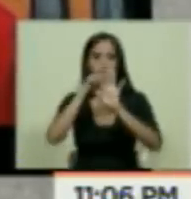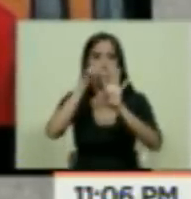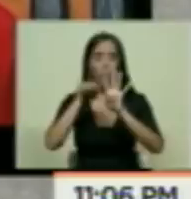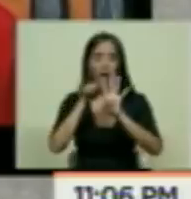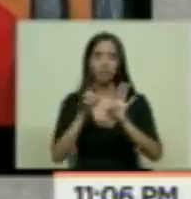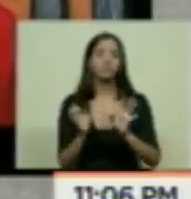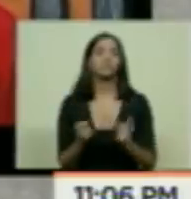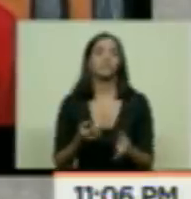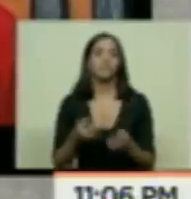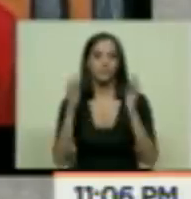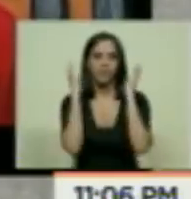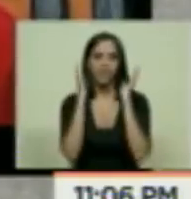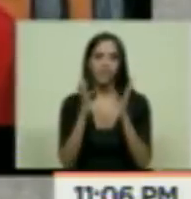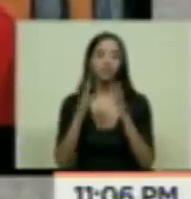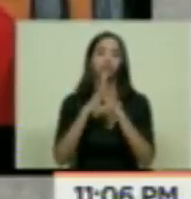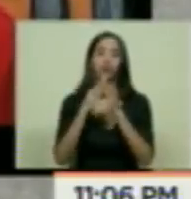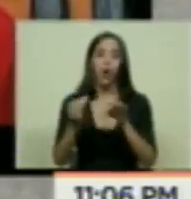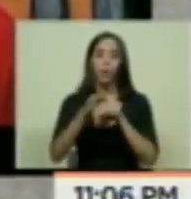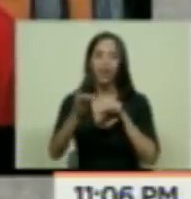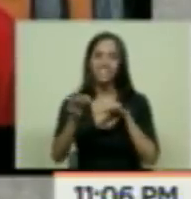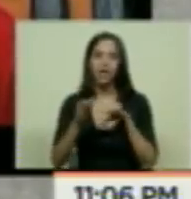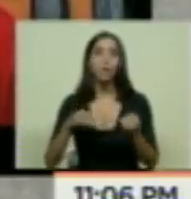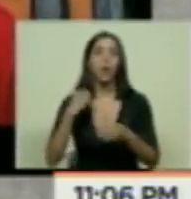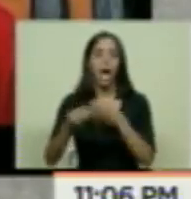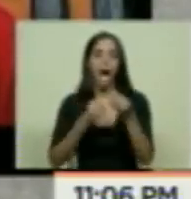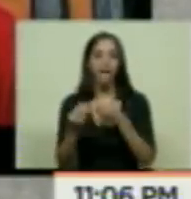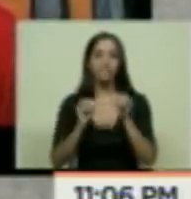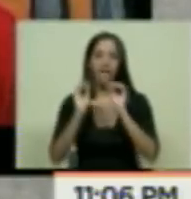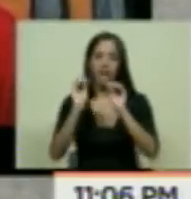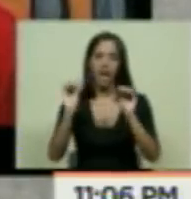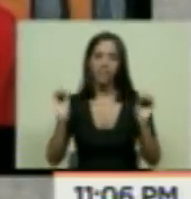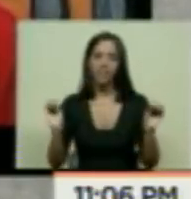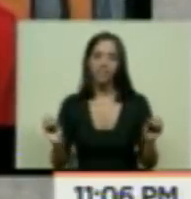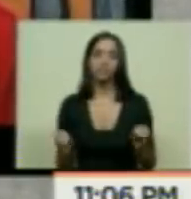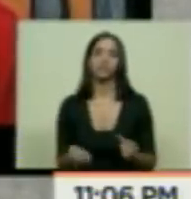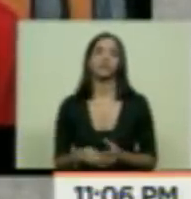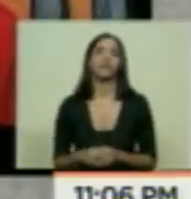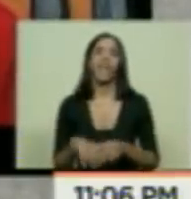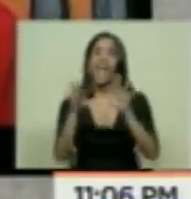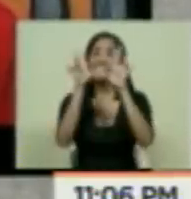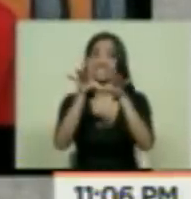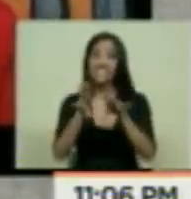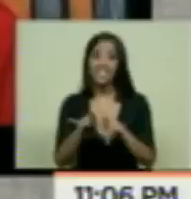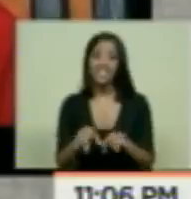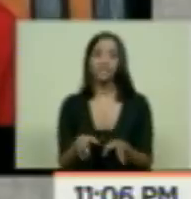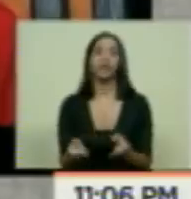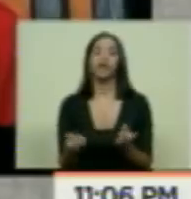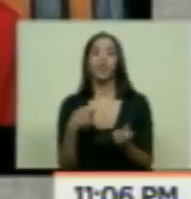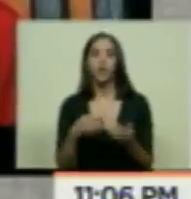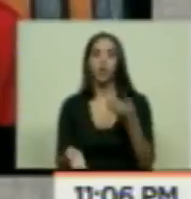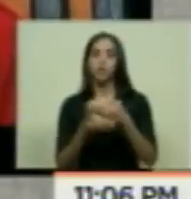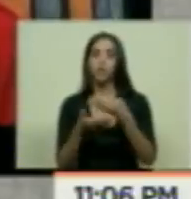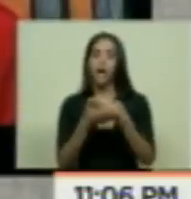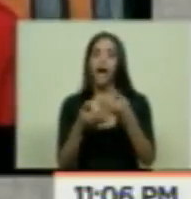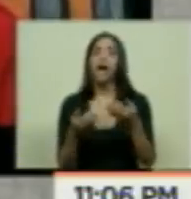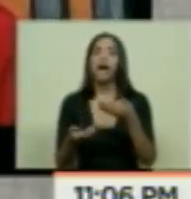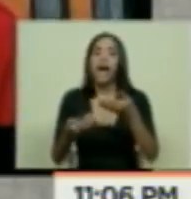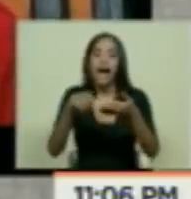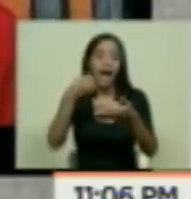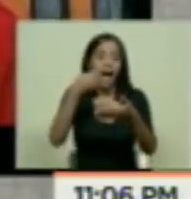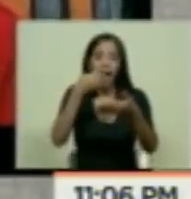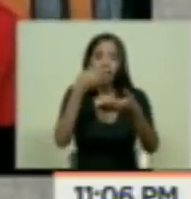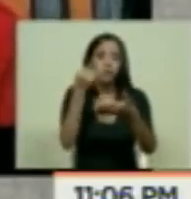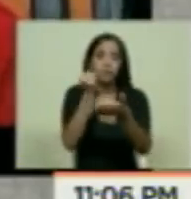atienden, esas plantas atienden todos los municipios, pueden realizar la denuncia directamente, escrita, y con algún soporte. Si tenemos algún soporte, una